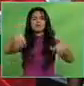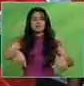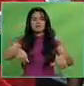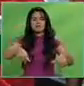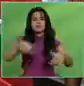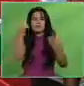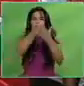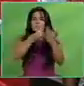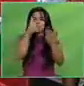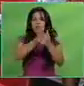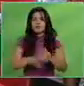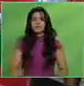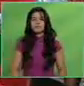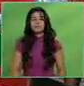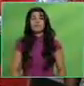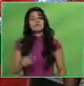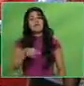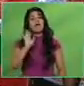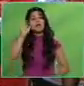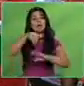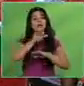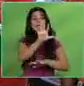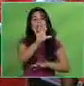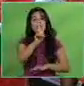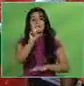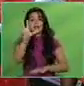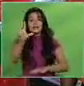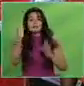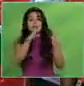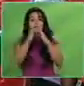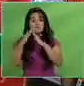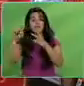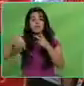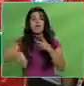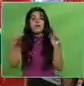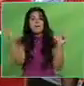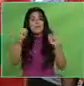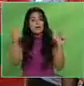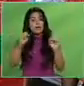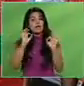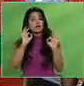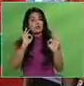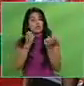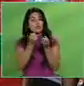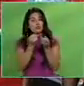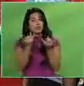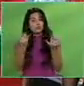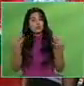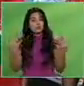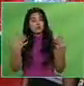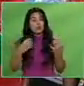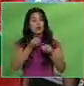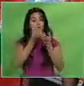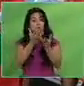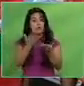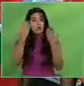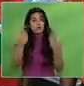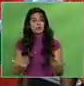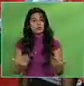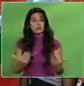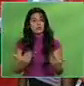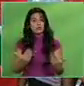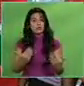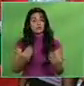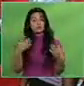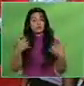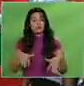Aragua, 523 viviendas hoy. En Mérida, un número realmente, lo vamos a comentar ahorita,